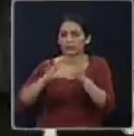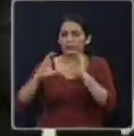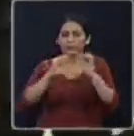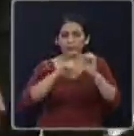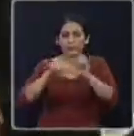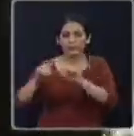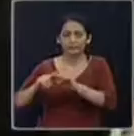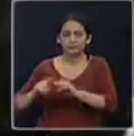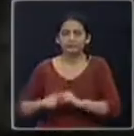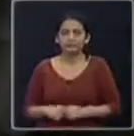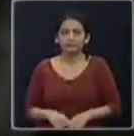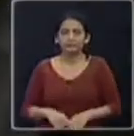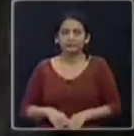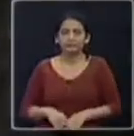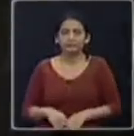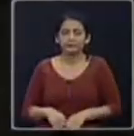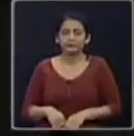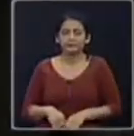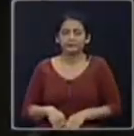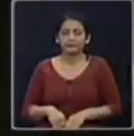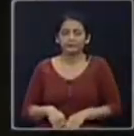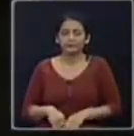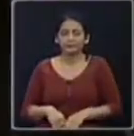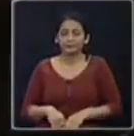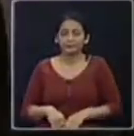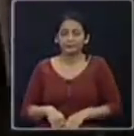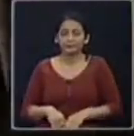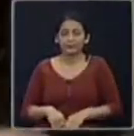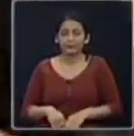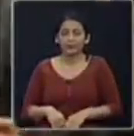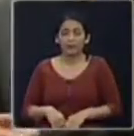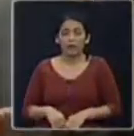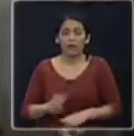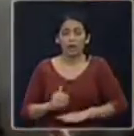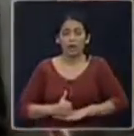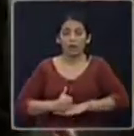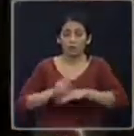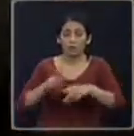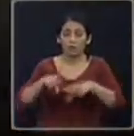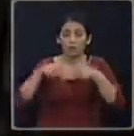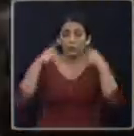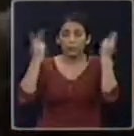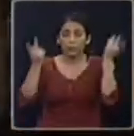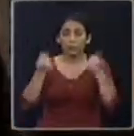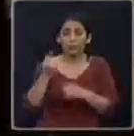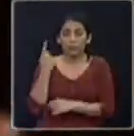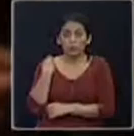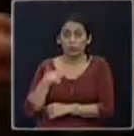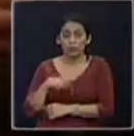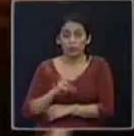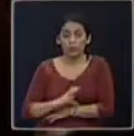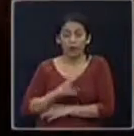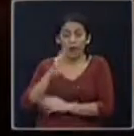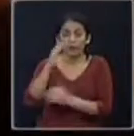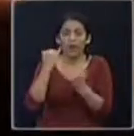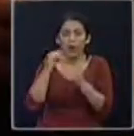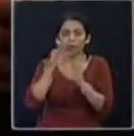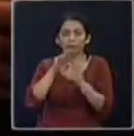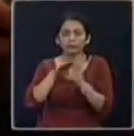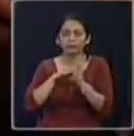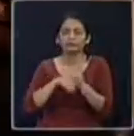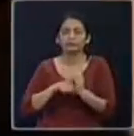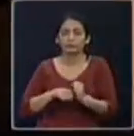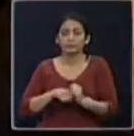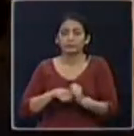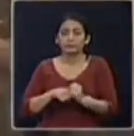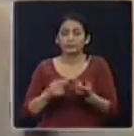De una manera coherente y planificada se realizará la reducción de los sueldos de altos funcionarios, así lo indicó el ministro de Trabajo, Raúl Ledesma,